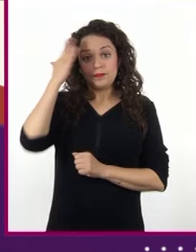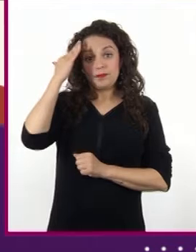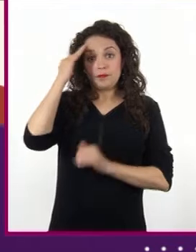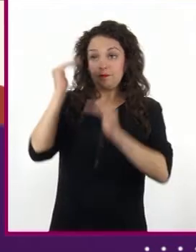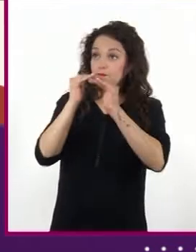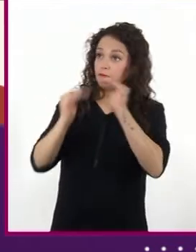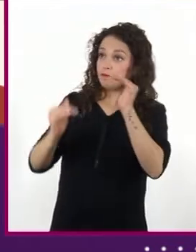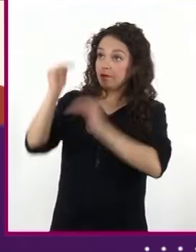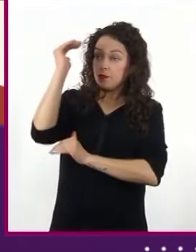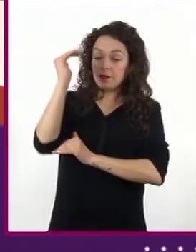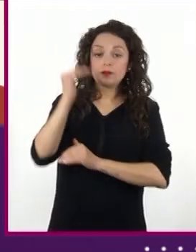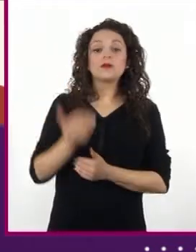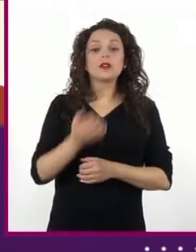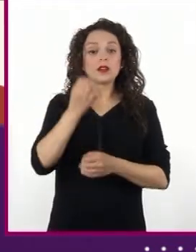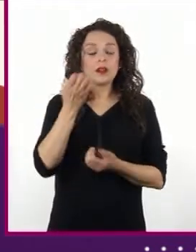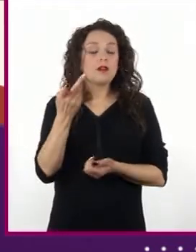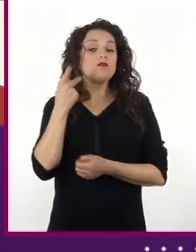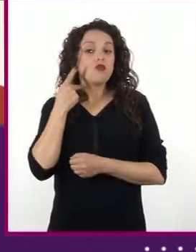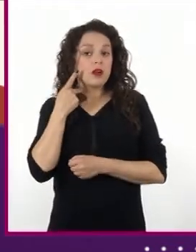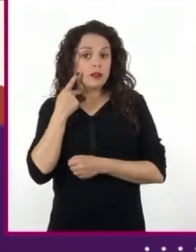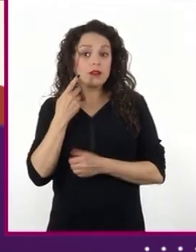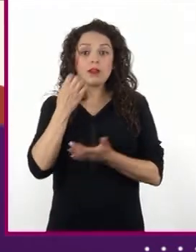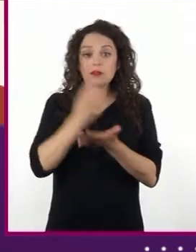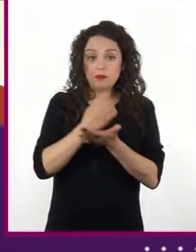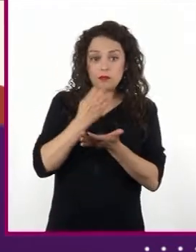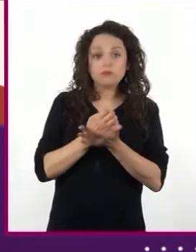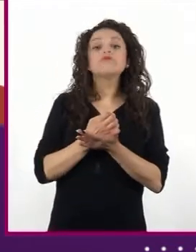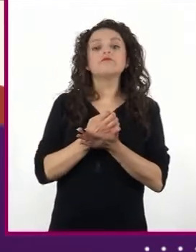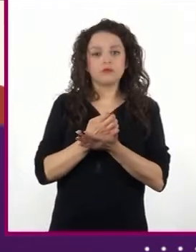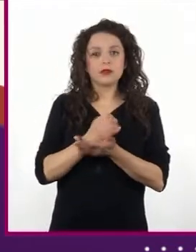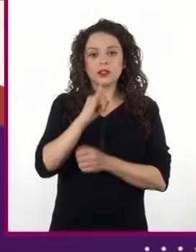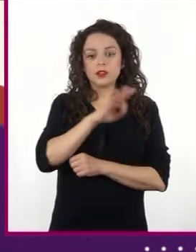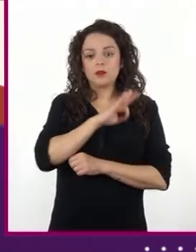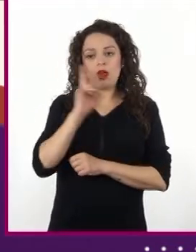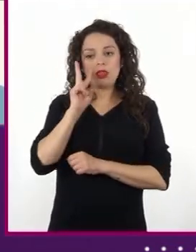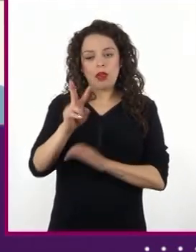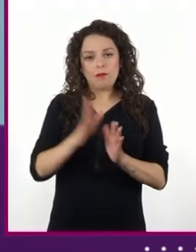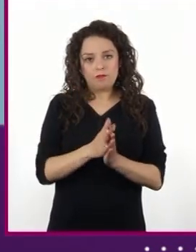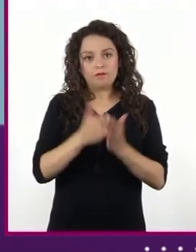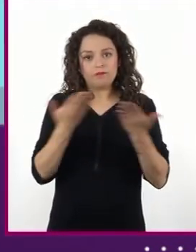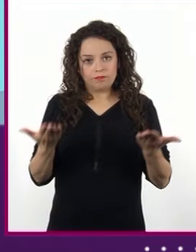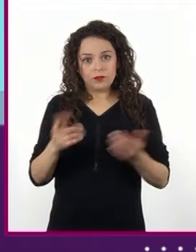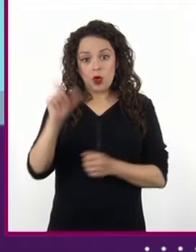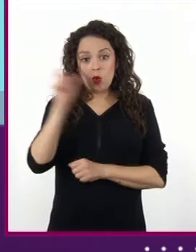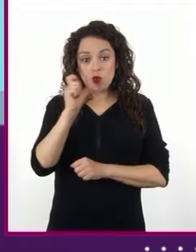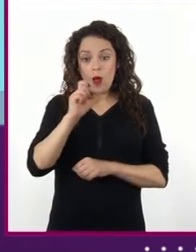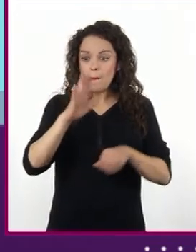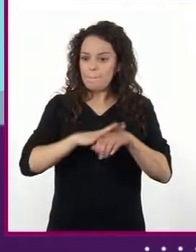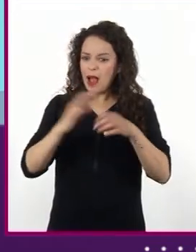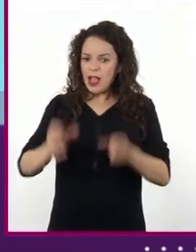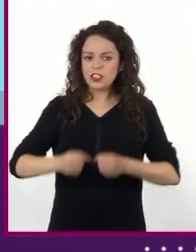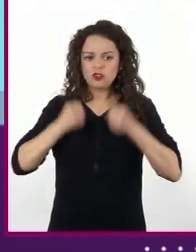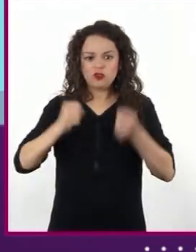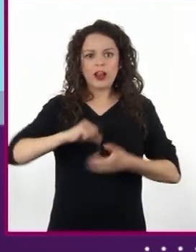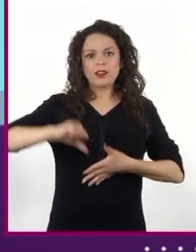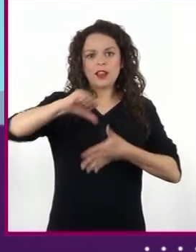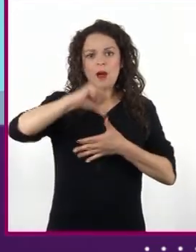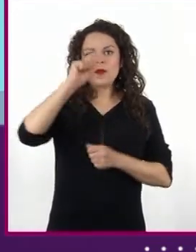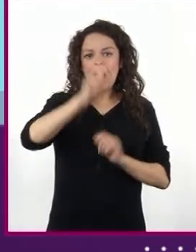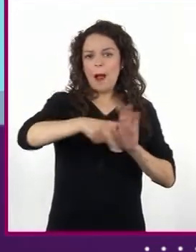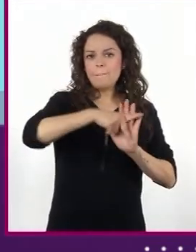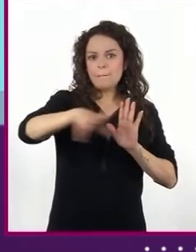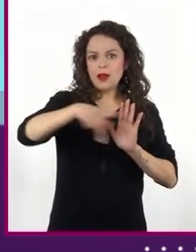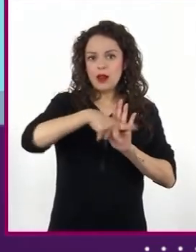económica obtuvieron ejemplares de algunos pensadores liberales. Cuando la prensa tomó fuerza en América, la Inquisición censuró